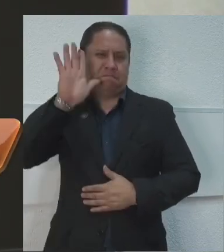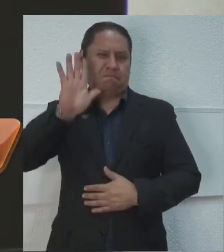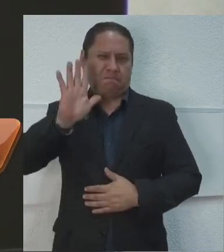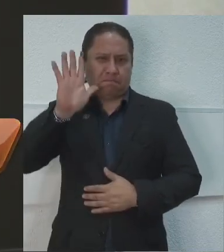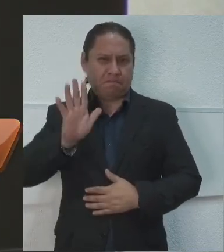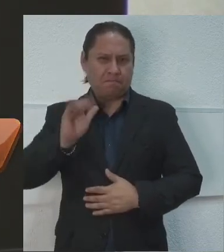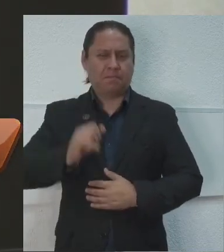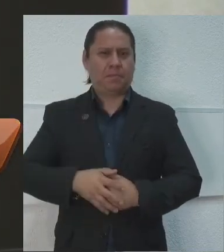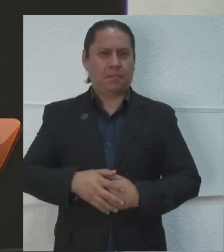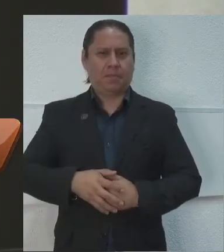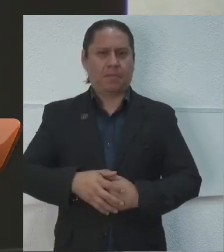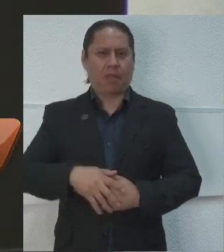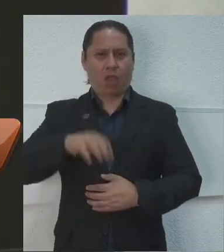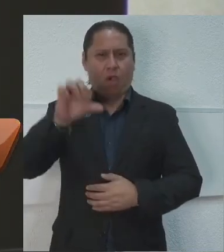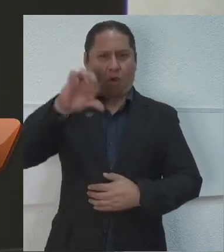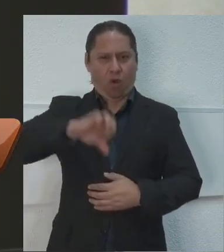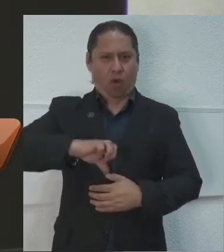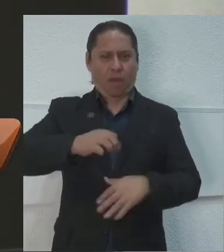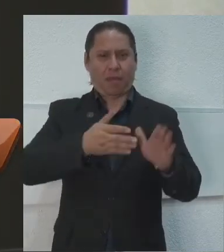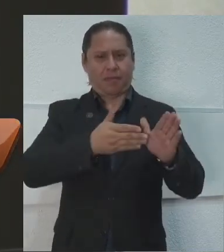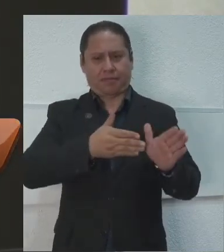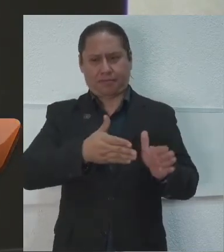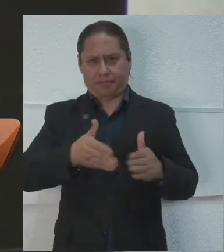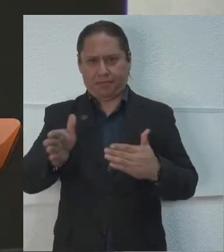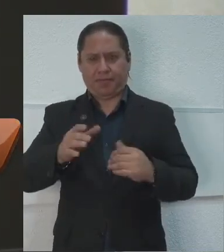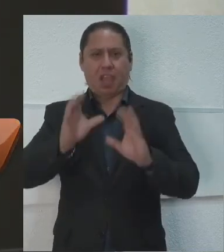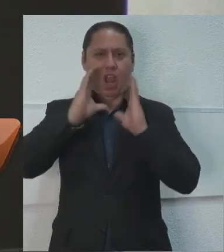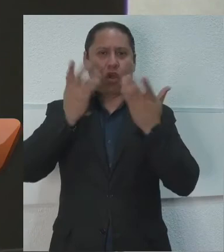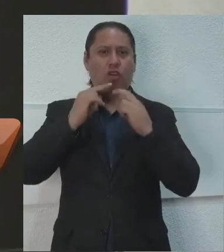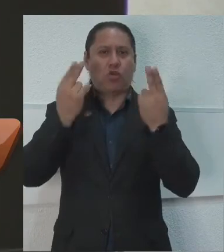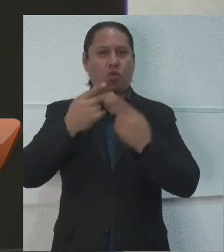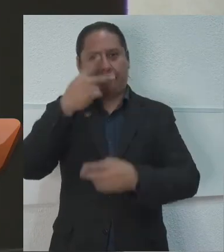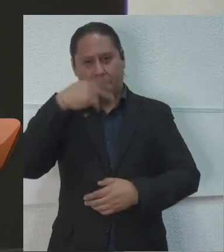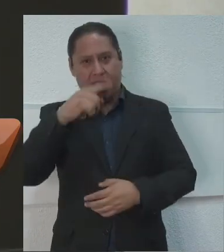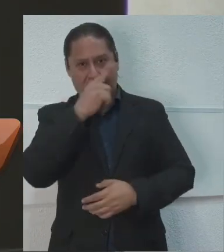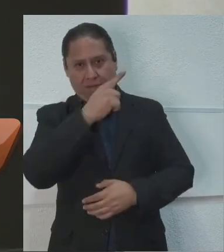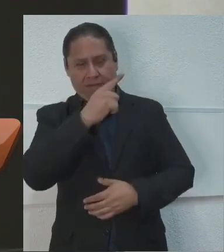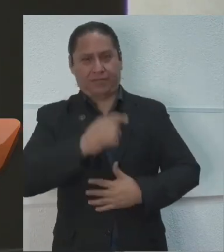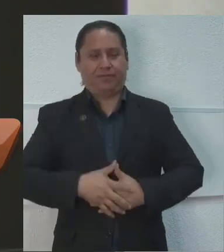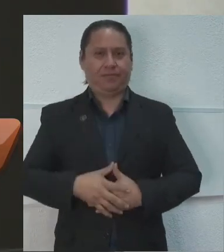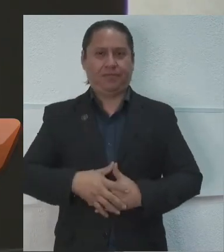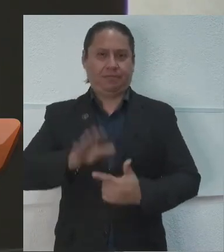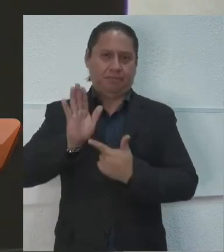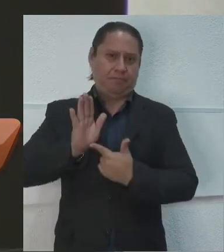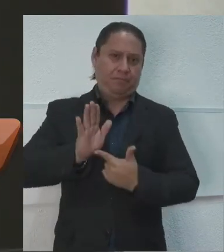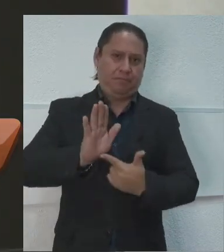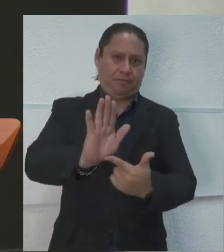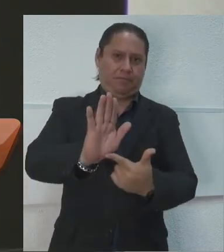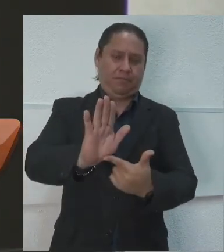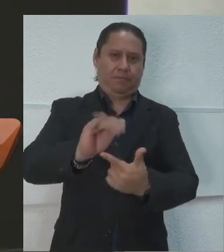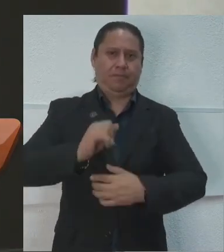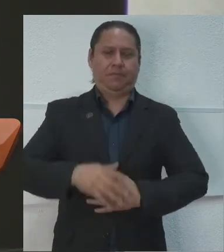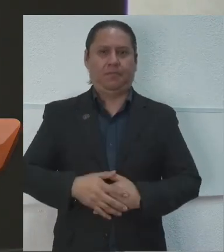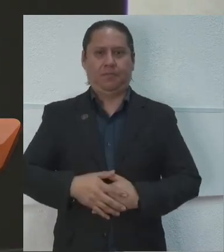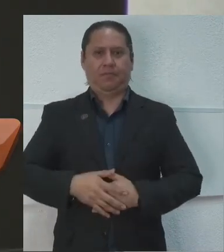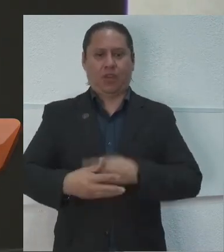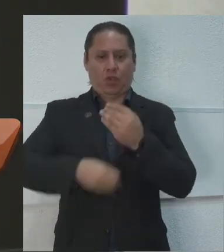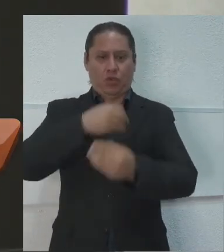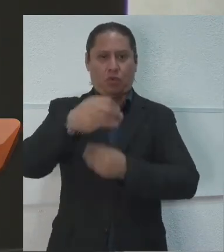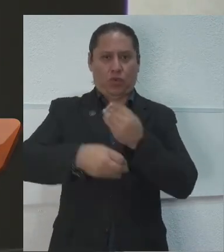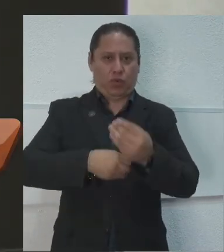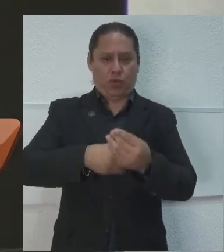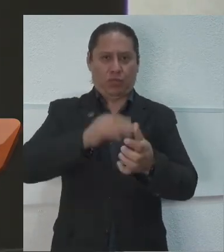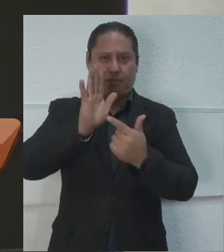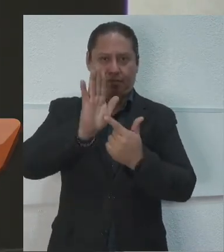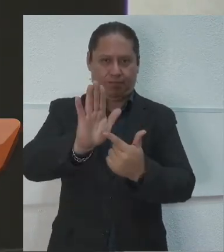aparentemente, si pasaba el día de hoy en el Congreso de la Unión la propuesta de dictamen a discusión y